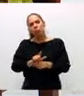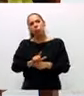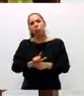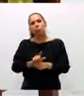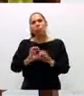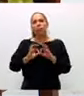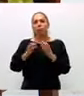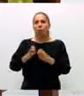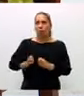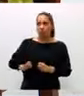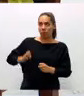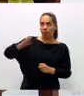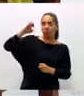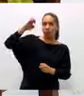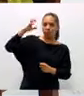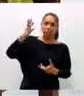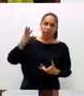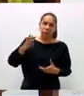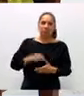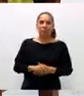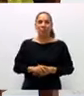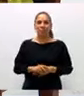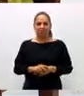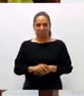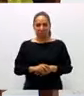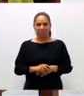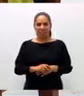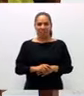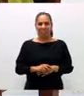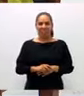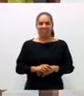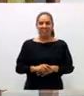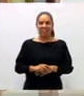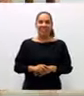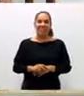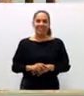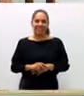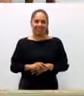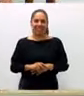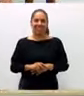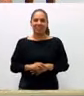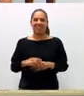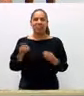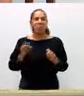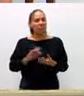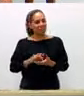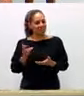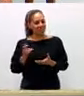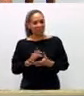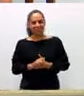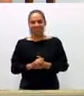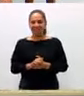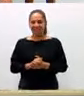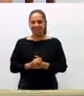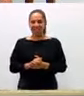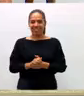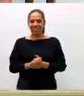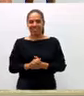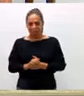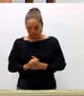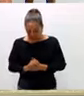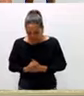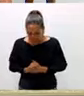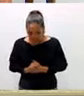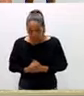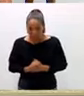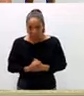etcétera. Bueno, espero que haya aclarado un poco la pregunta tan compleja. Gracias, maestra. Continuando con los comentarios